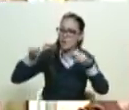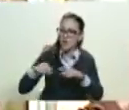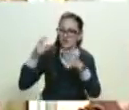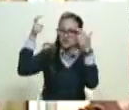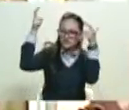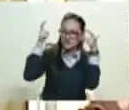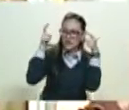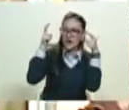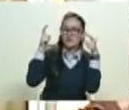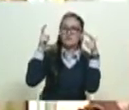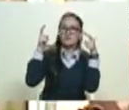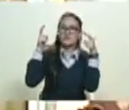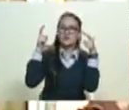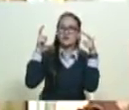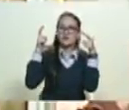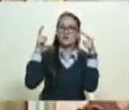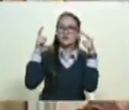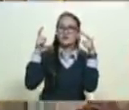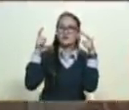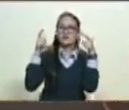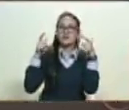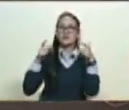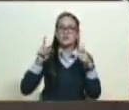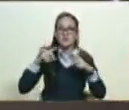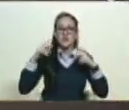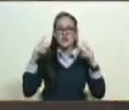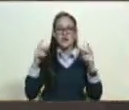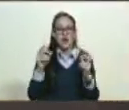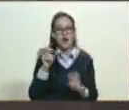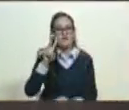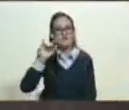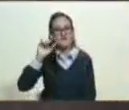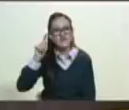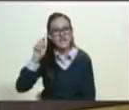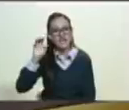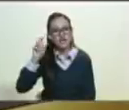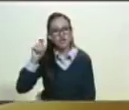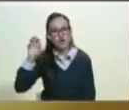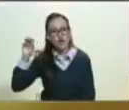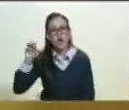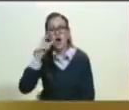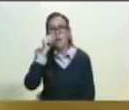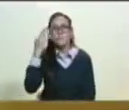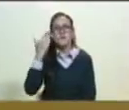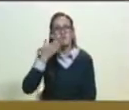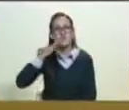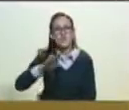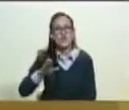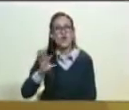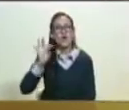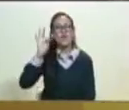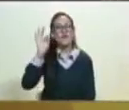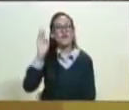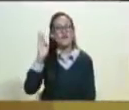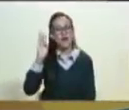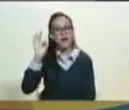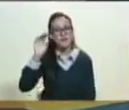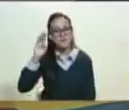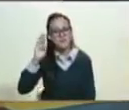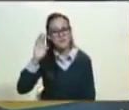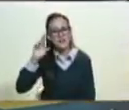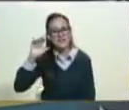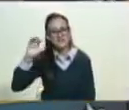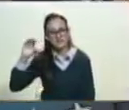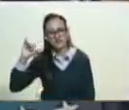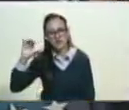nuestro comandante eterno. También entró Víctor Soto Roja, Argimiro Gabaldón, Fabricio Ojeda, el joven